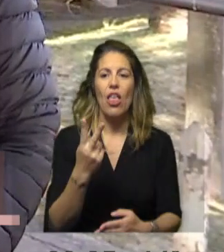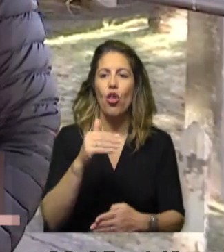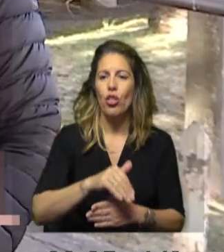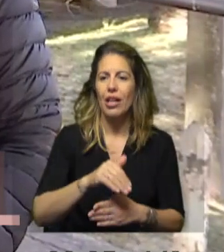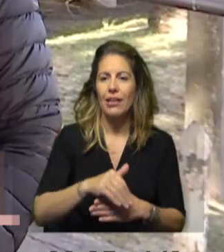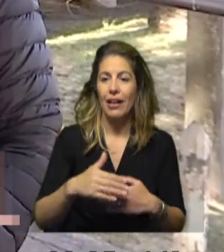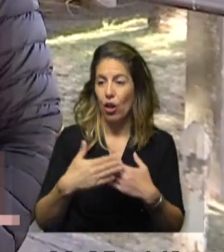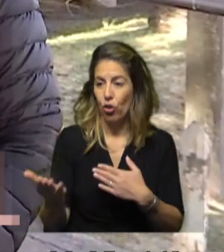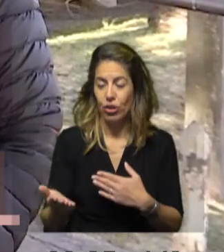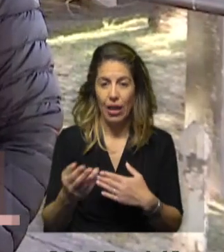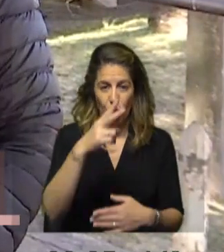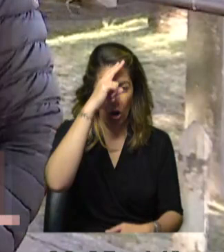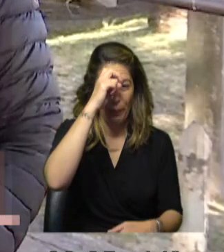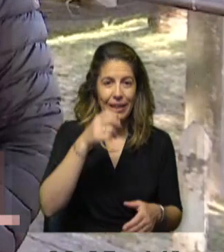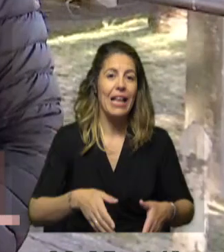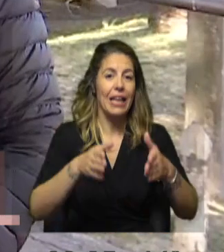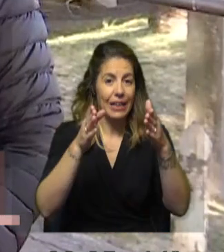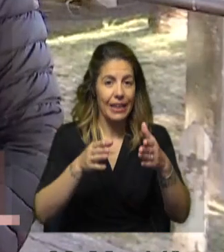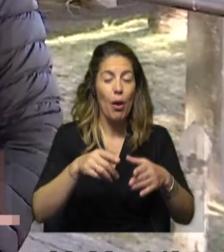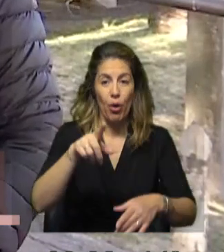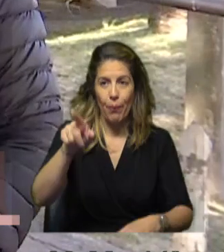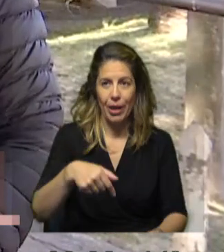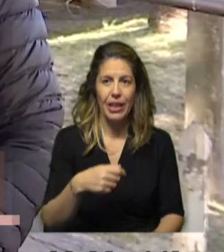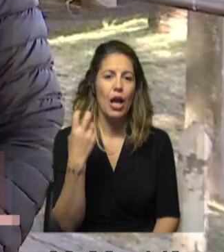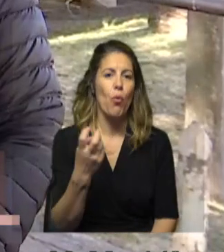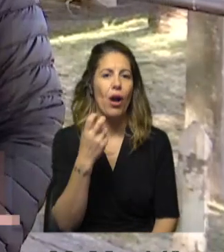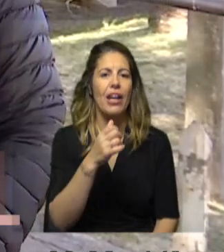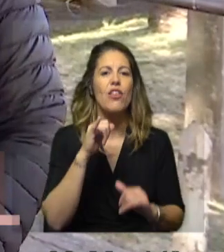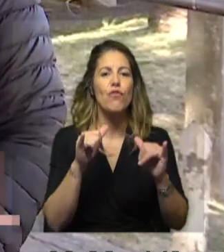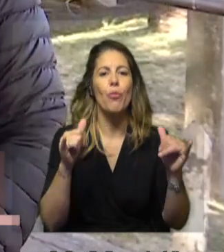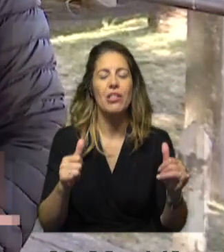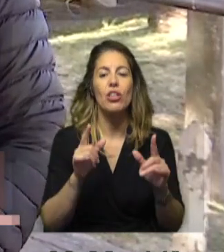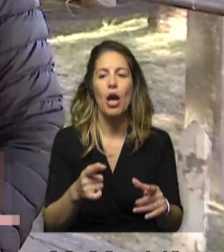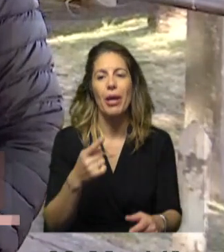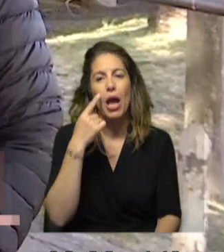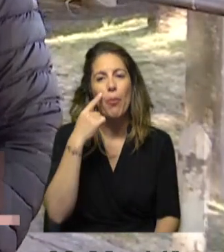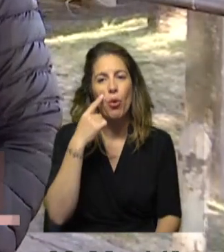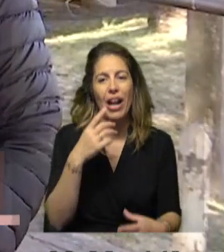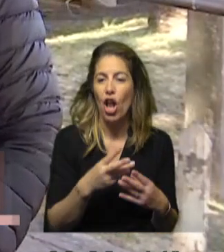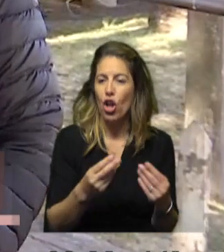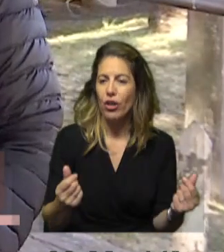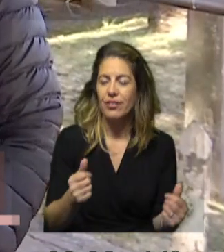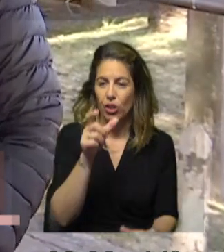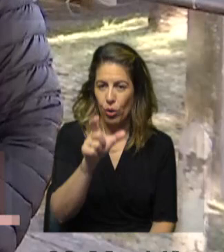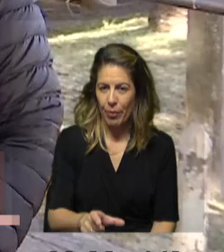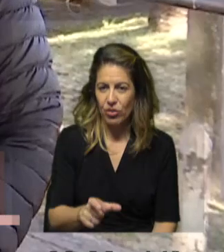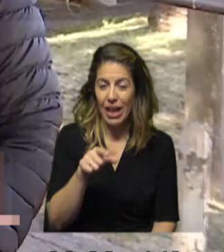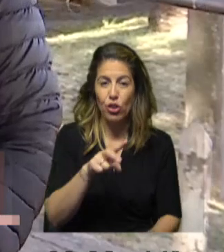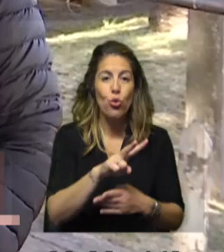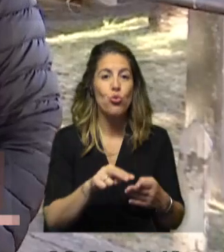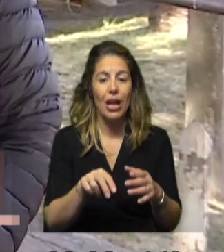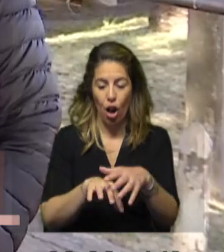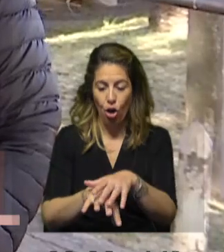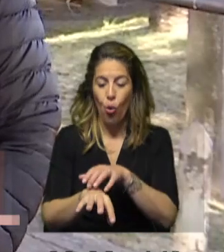costadito del Clínicas pueden venir a buscar información y bueno, y a experimentar también lo que siente una persona, esto que decíamos, el utilizar los guantes y ver lo que